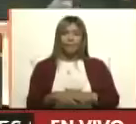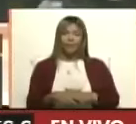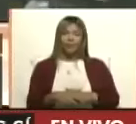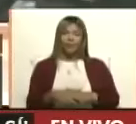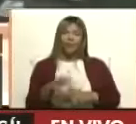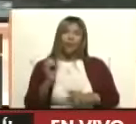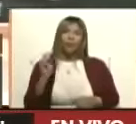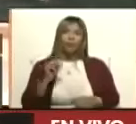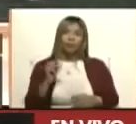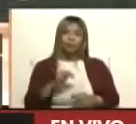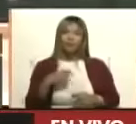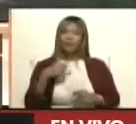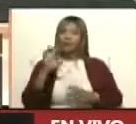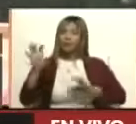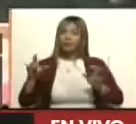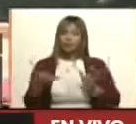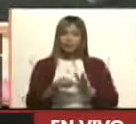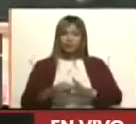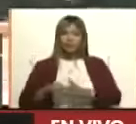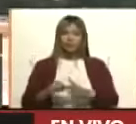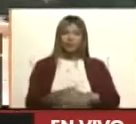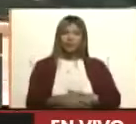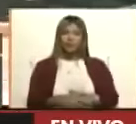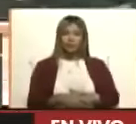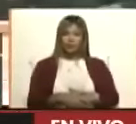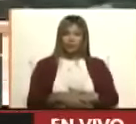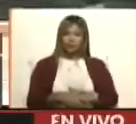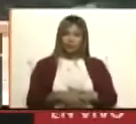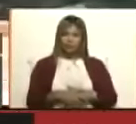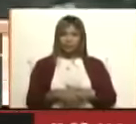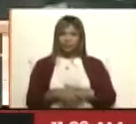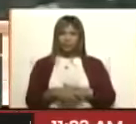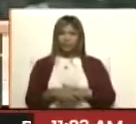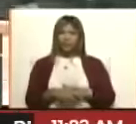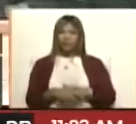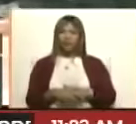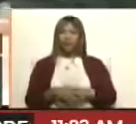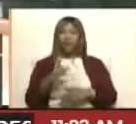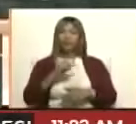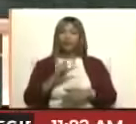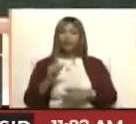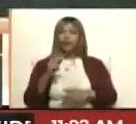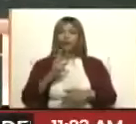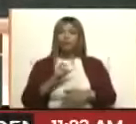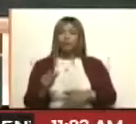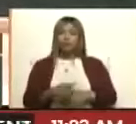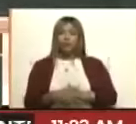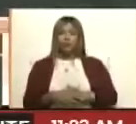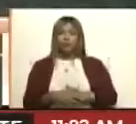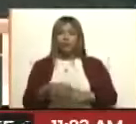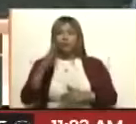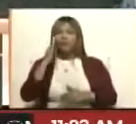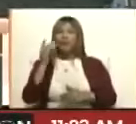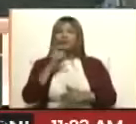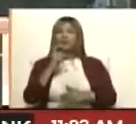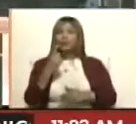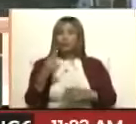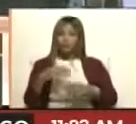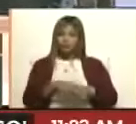O por aquí, países cercanos también. Pasan una semana y 2 semanas para saber quién es uno